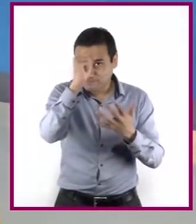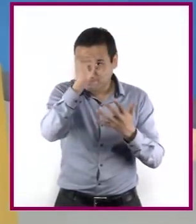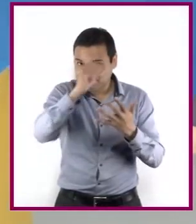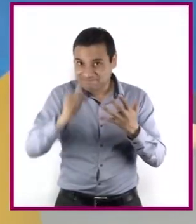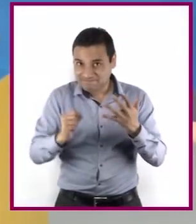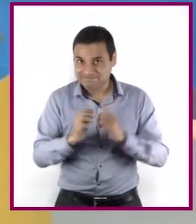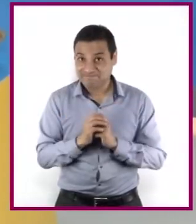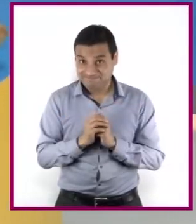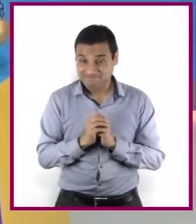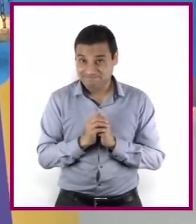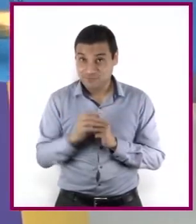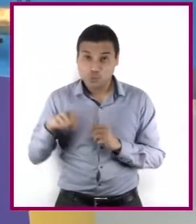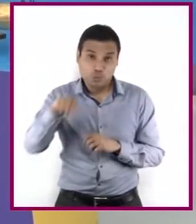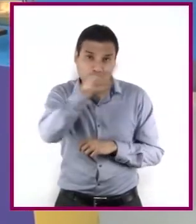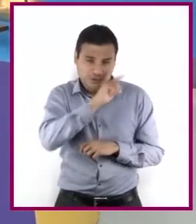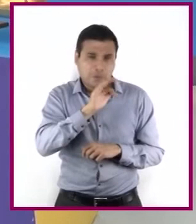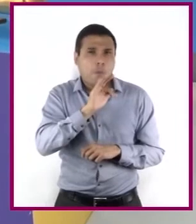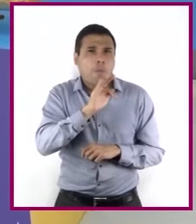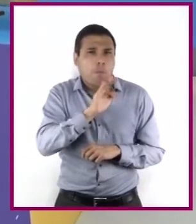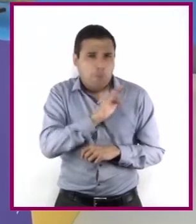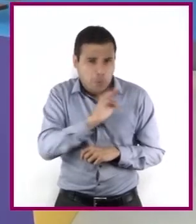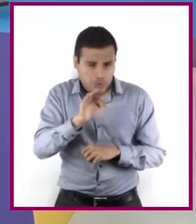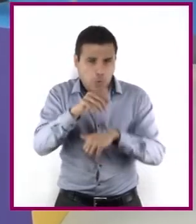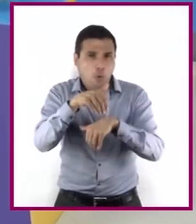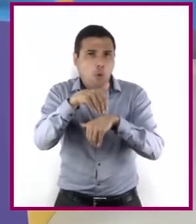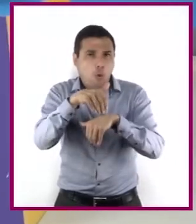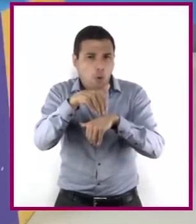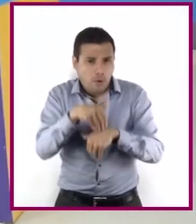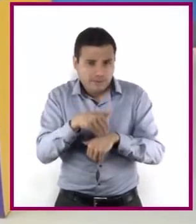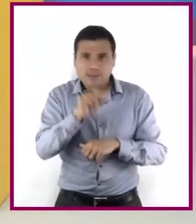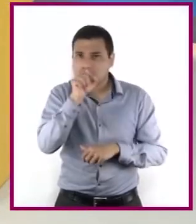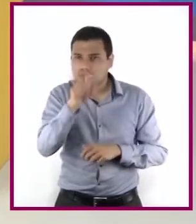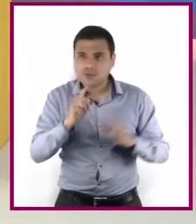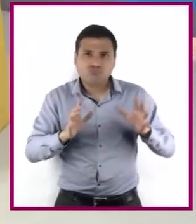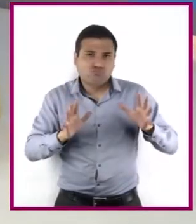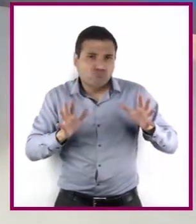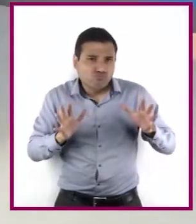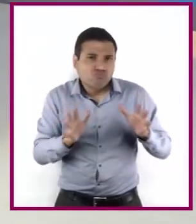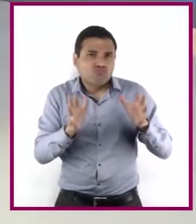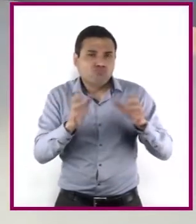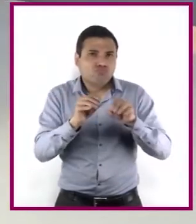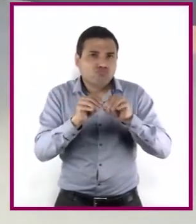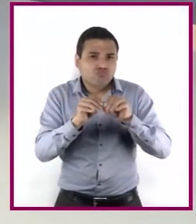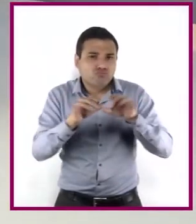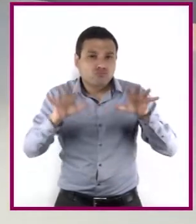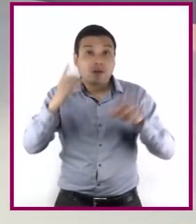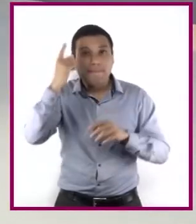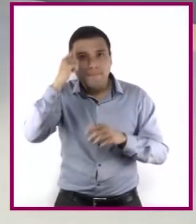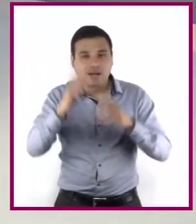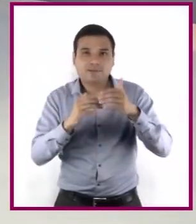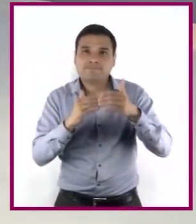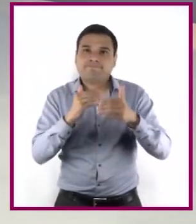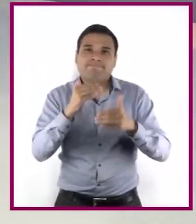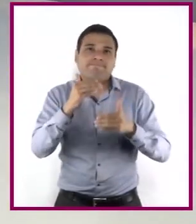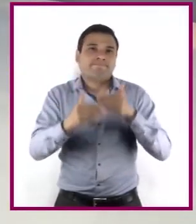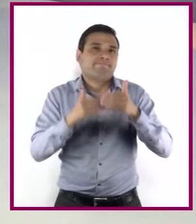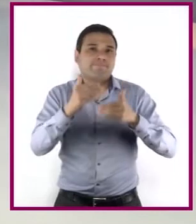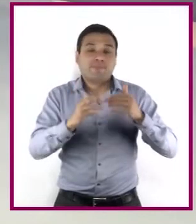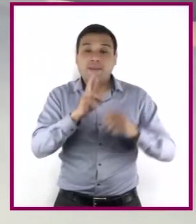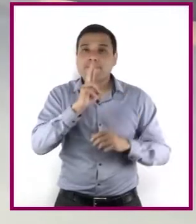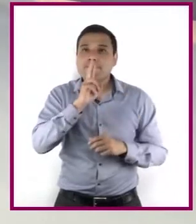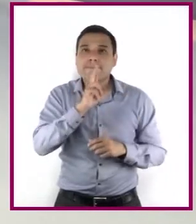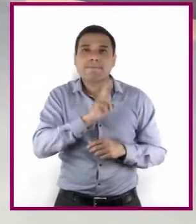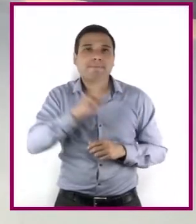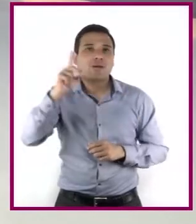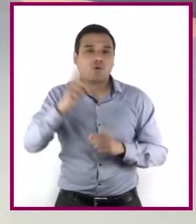aula y que ustedes pueden impulsar desde los lugares donde se encuentren para avanzar hacia el reconocimiento pleno de